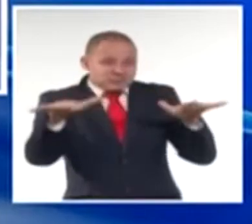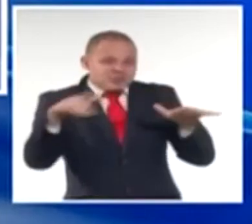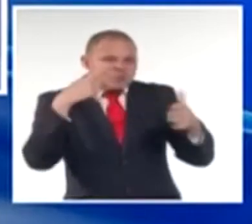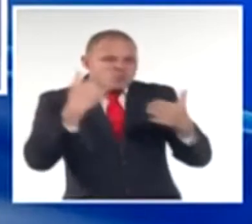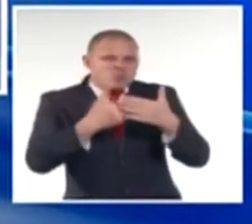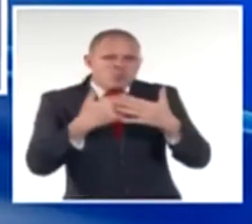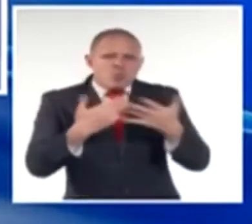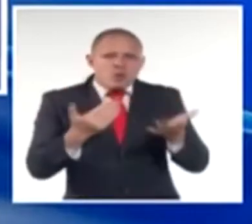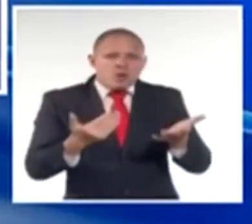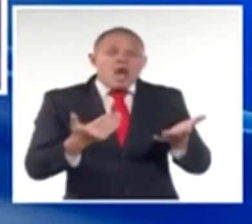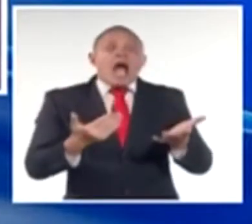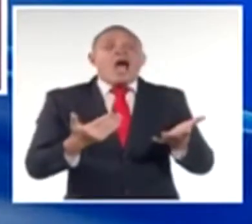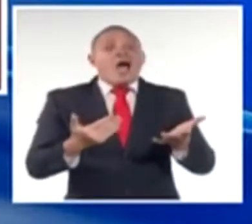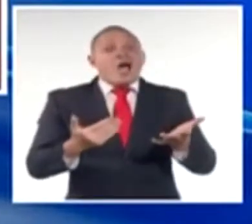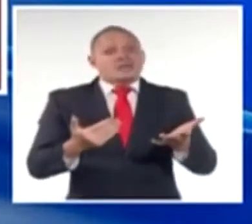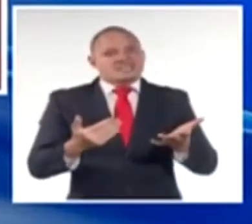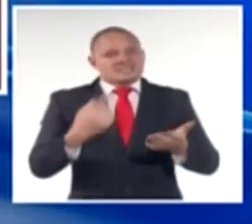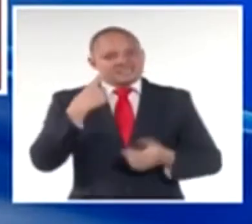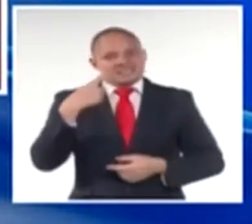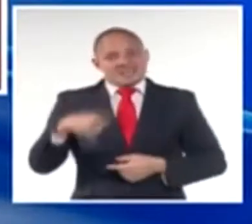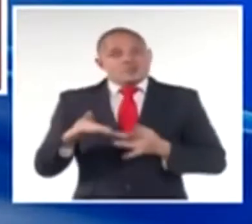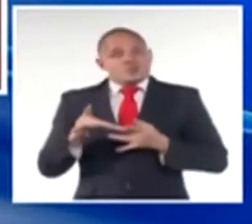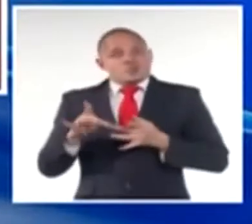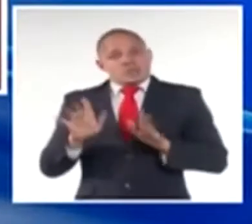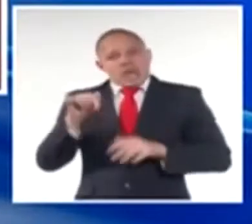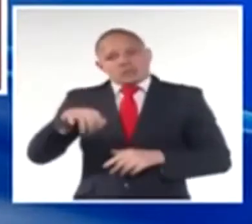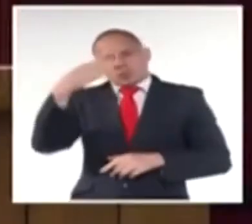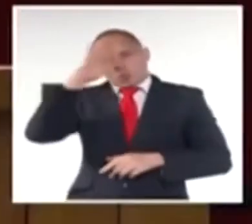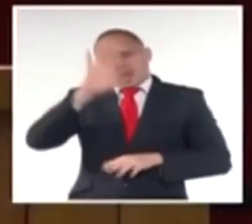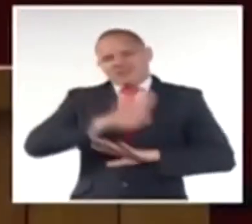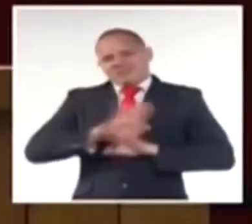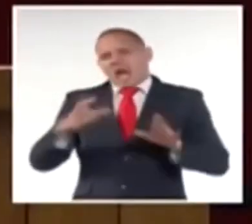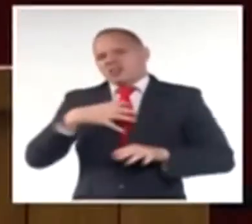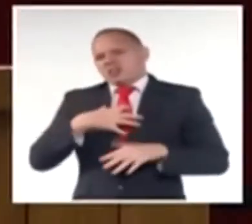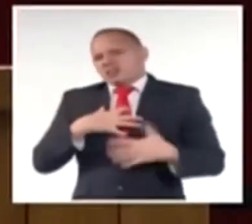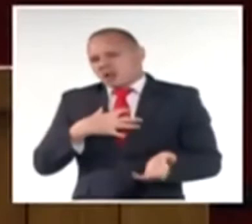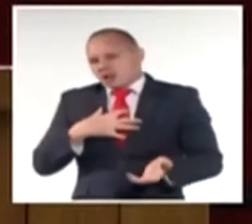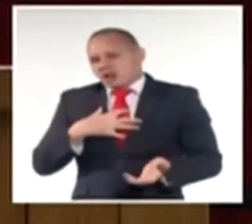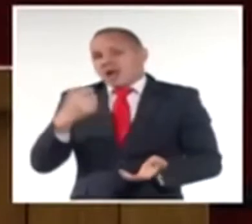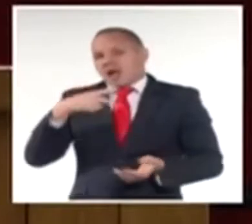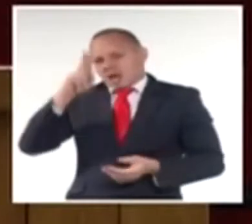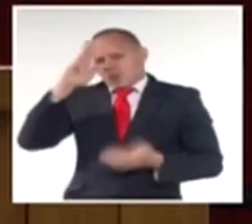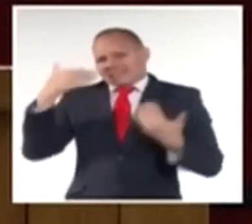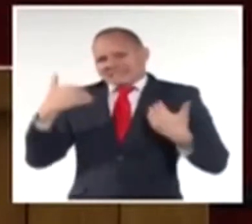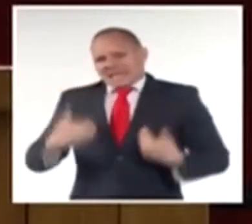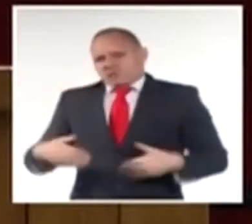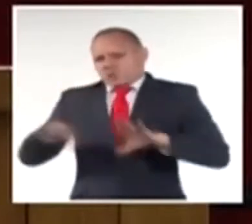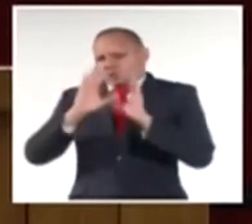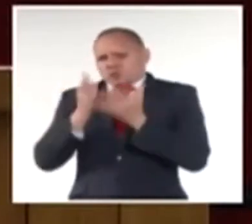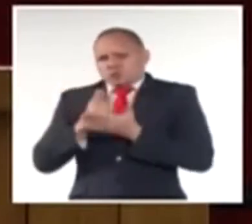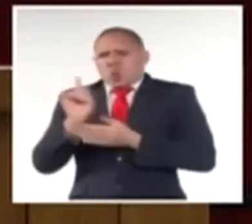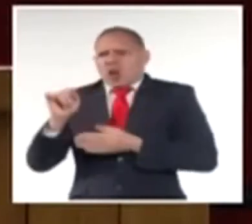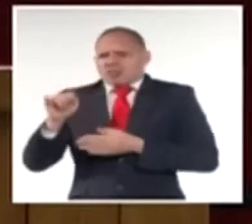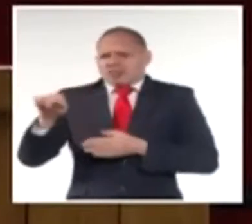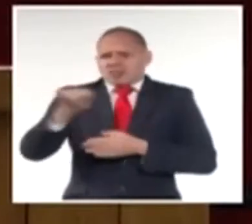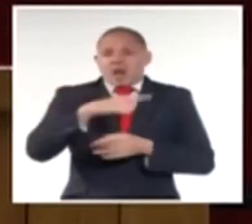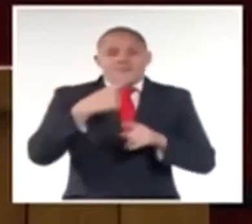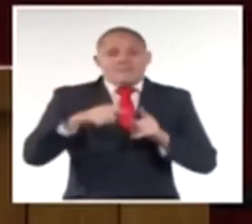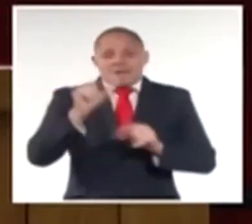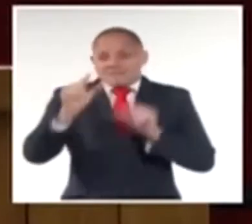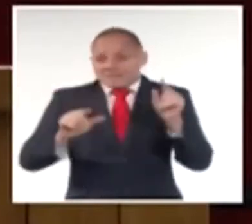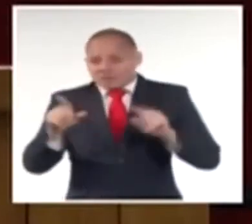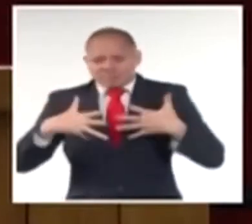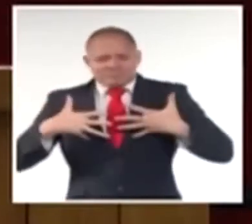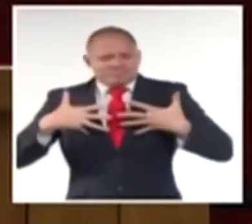un sistema de salud y de ciencia consolidado, con un capital humano de alta sensibilidad, entrega